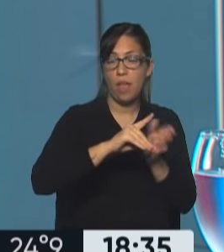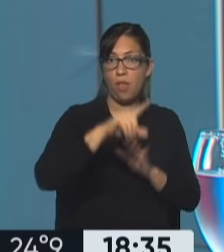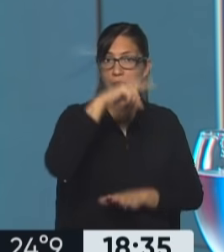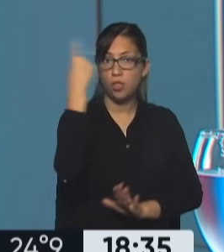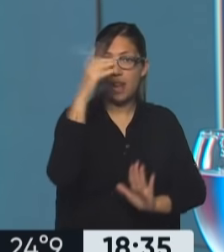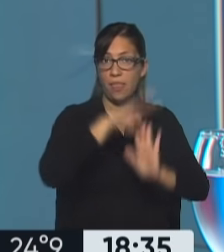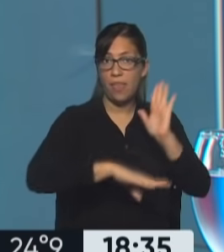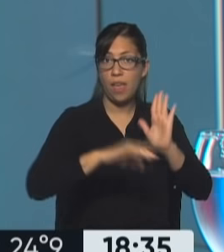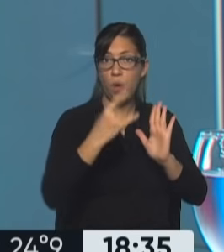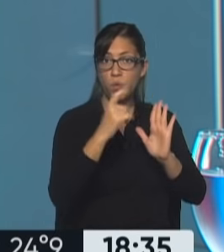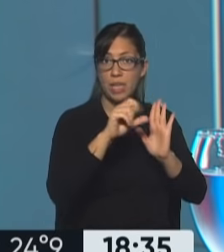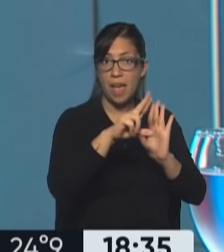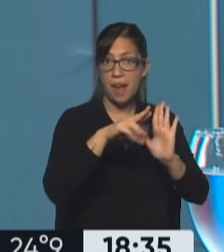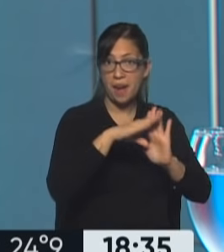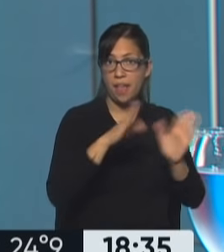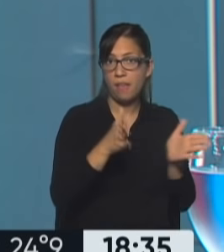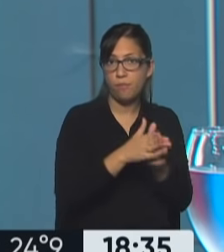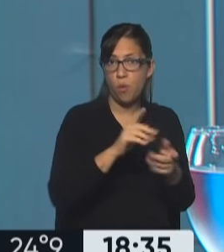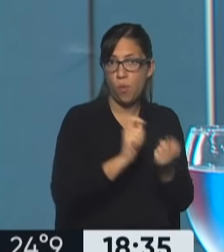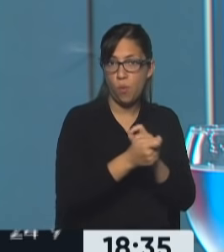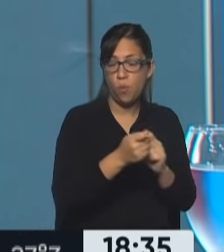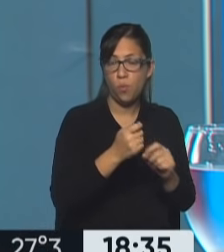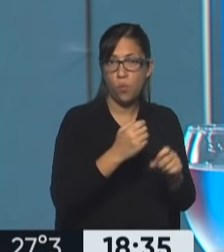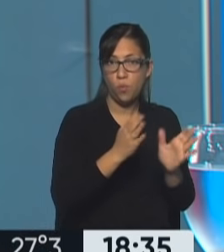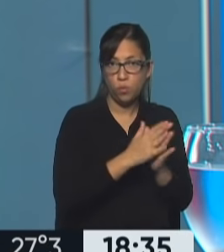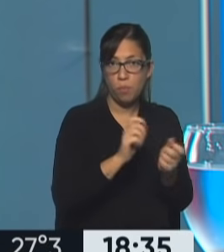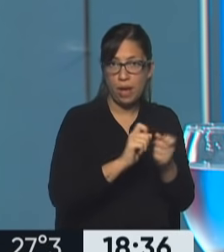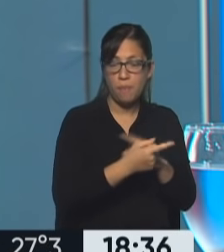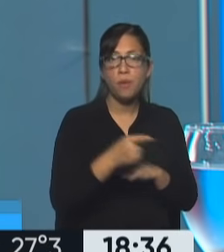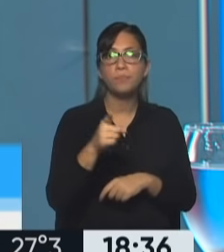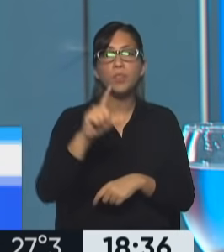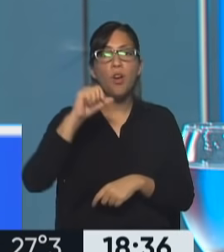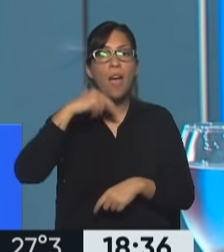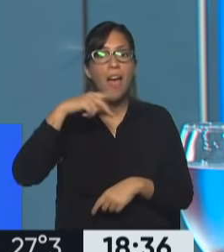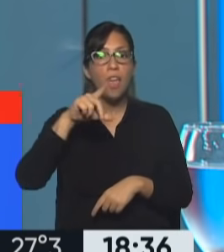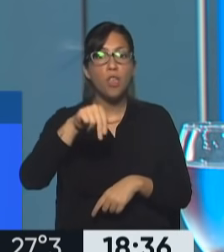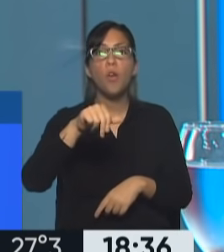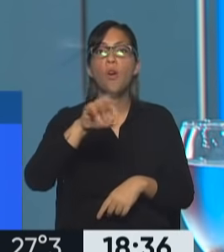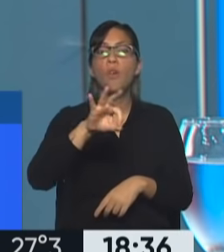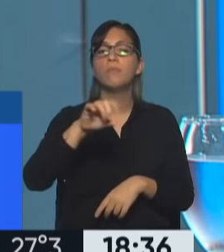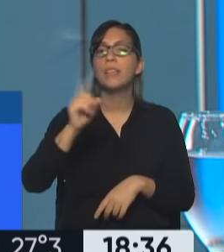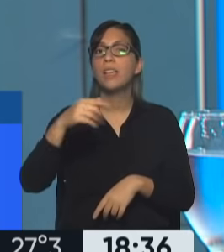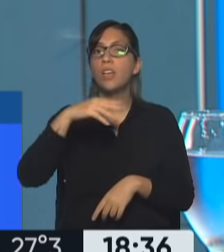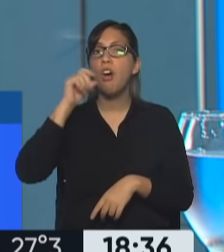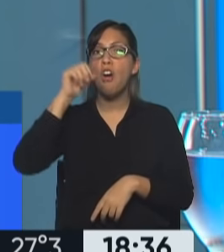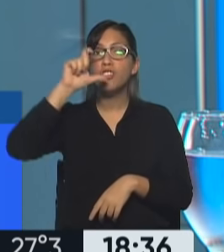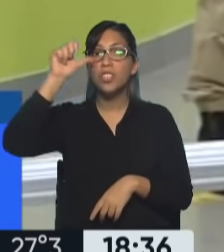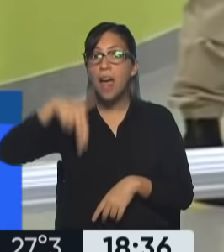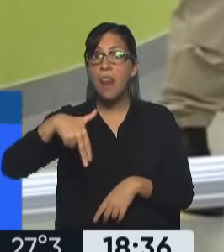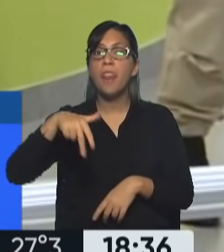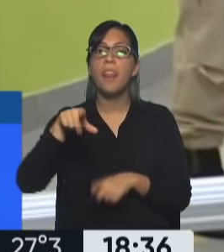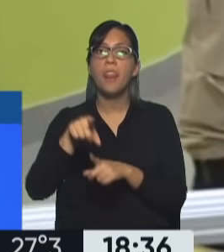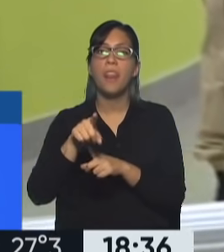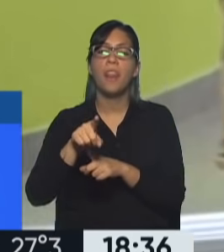presenta la UCR en Juntos, Graciela Ocaña, que es quien va como número 2 de Diego Santilli, y Daniel Goyán, el número 2 del Frente de